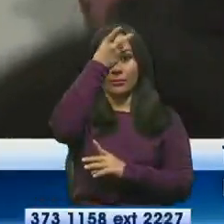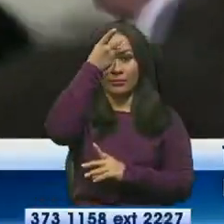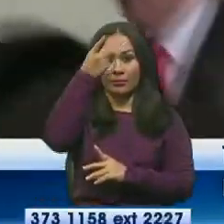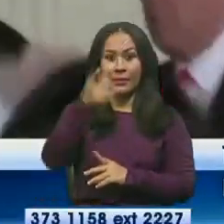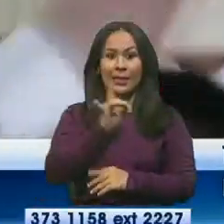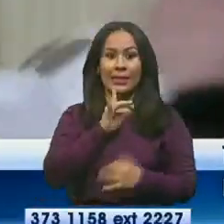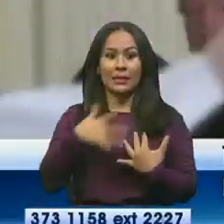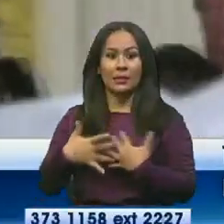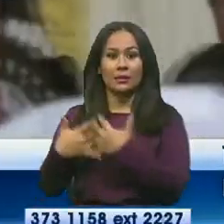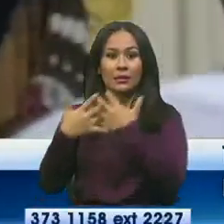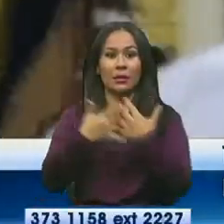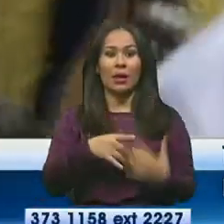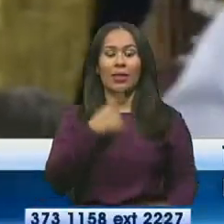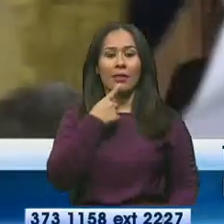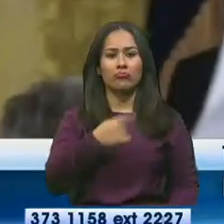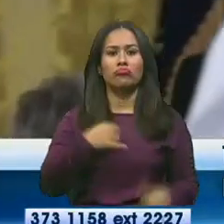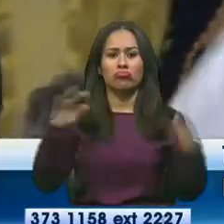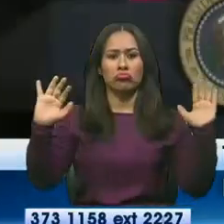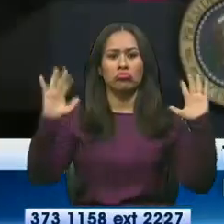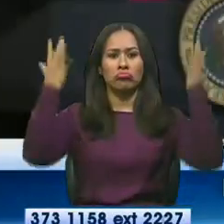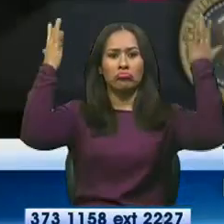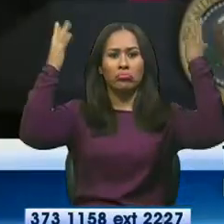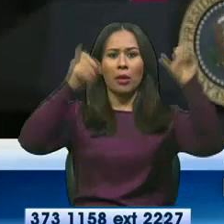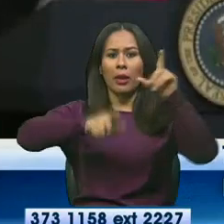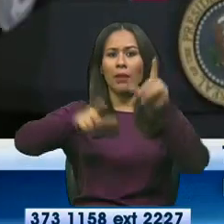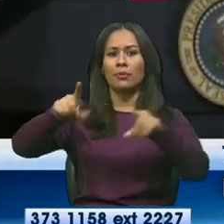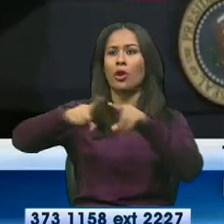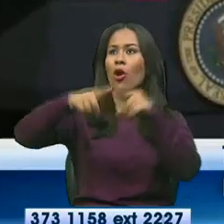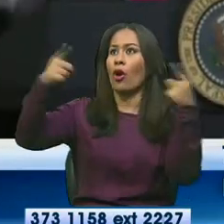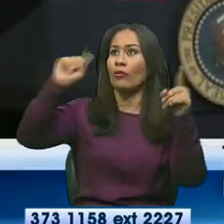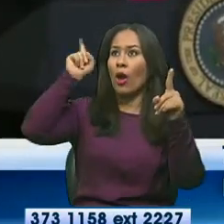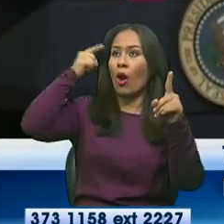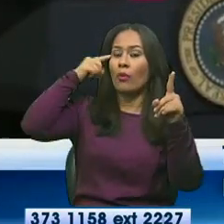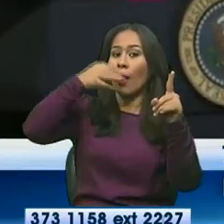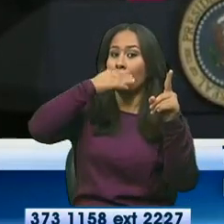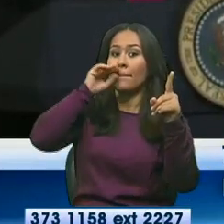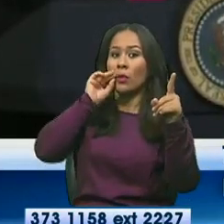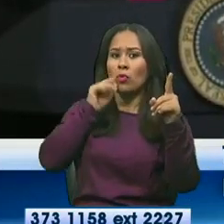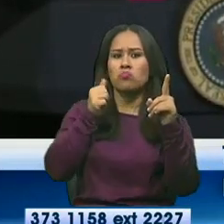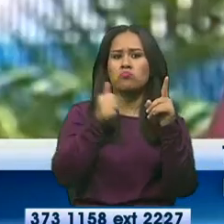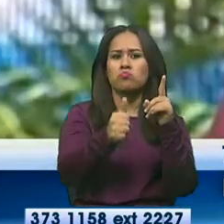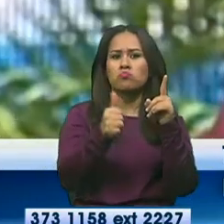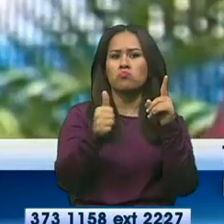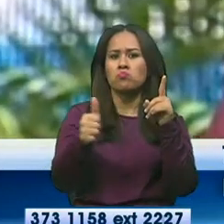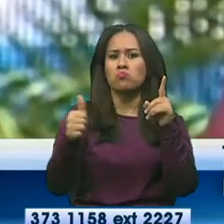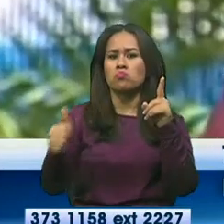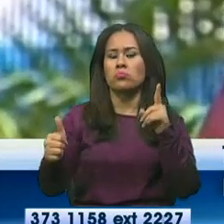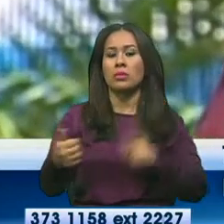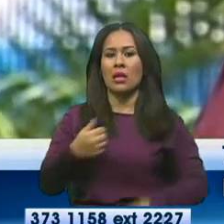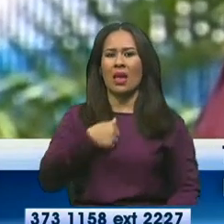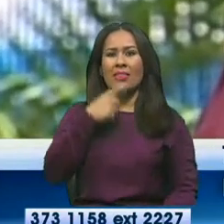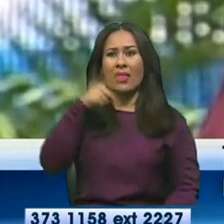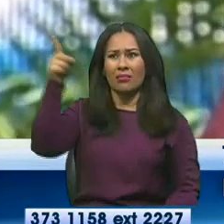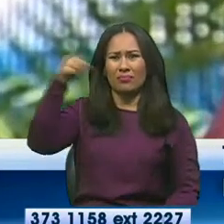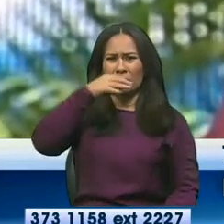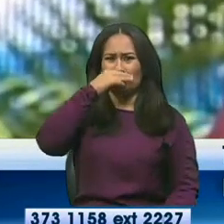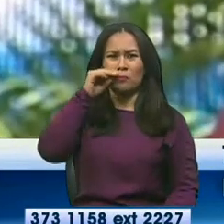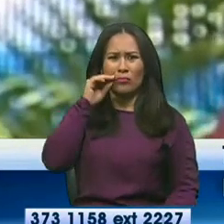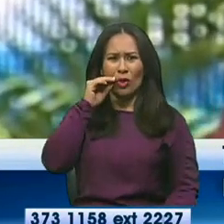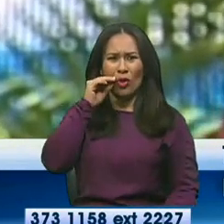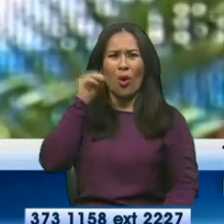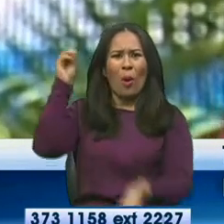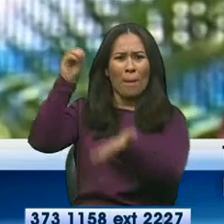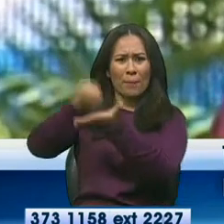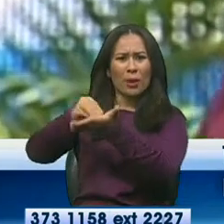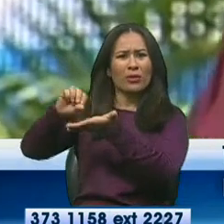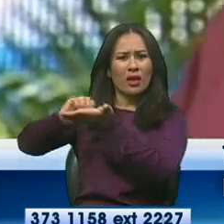Trump, elogió a las personas que se manifestaron en contra del régimen de Nicolás Maduro y advirtió que si el presidente chavista impone la